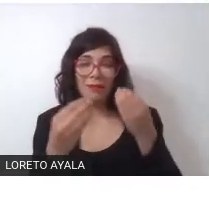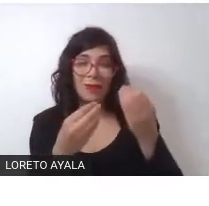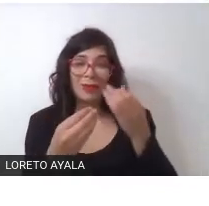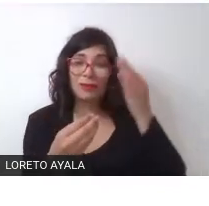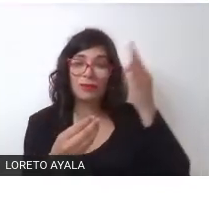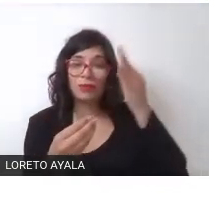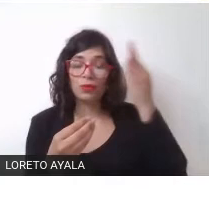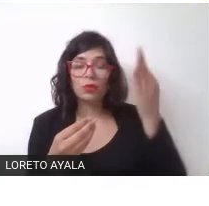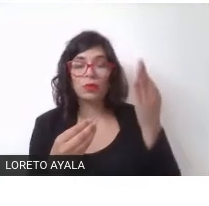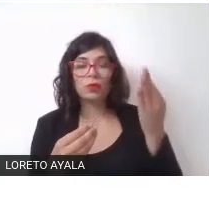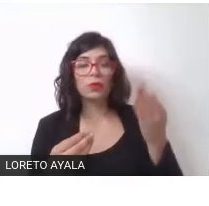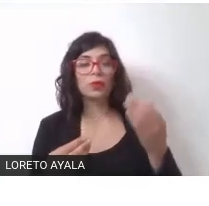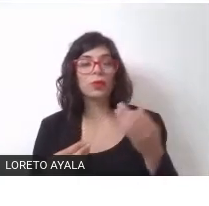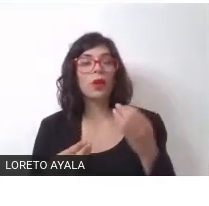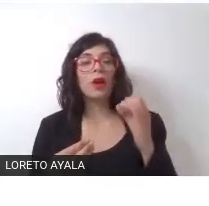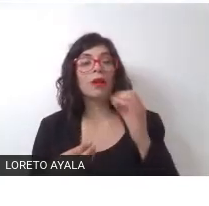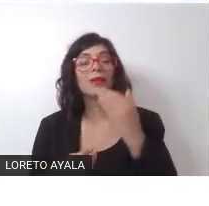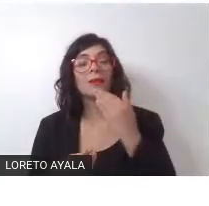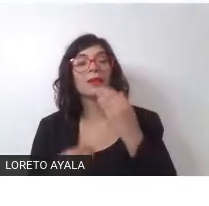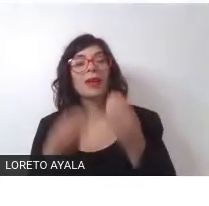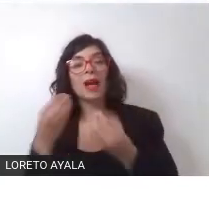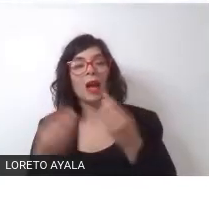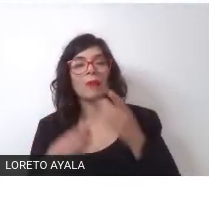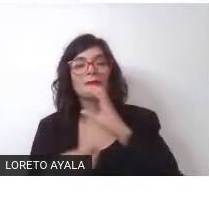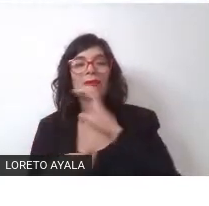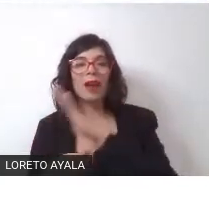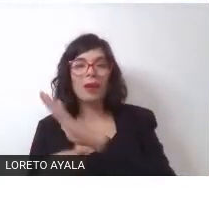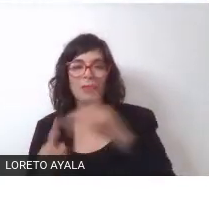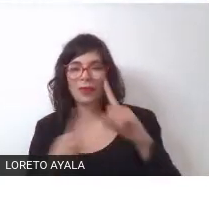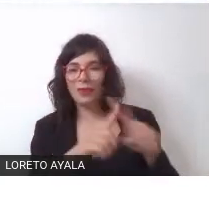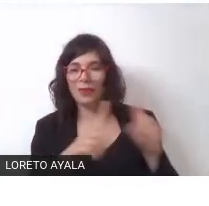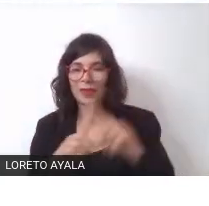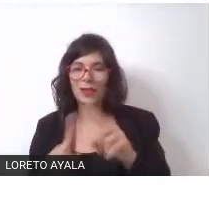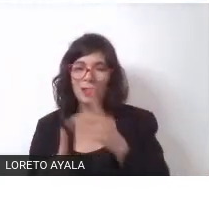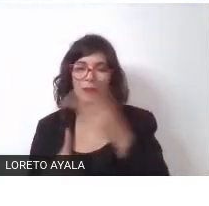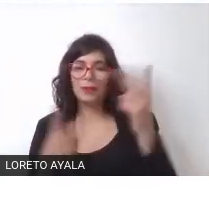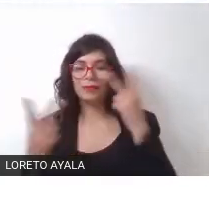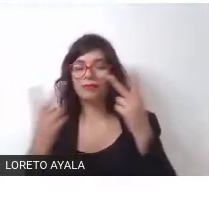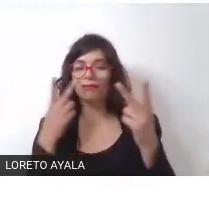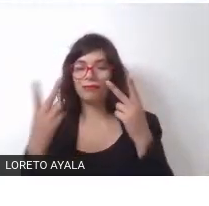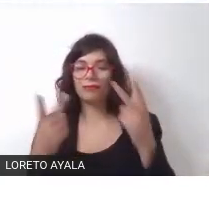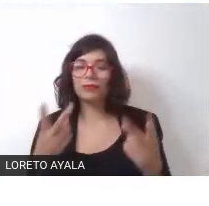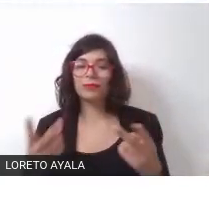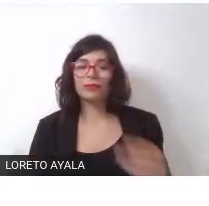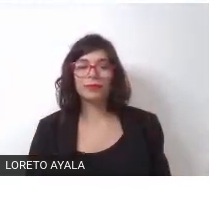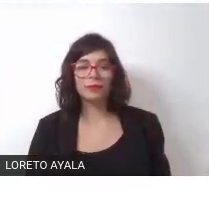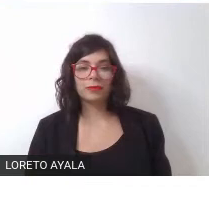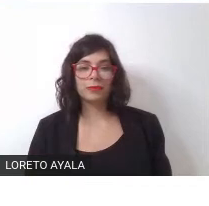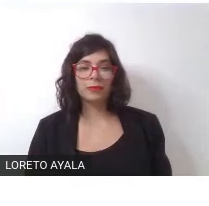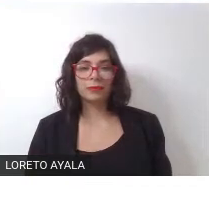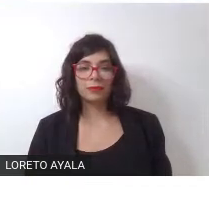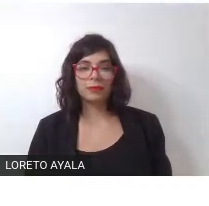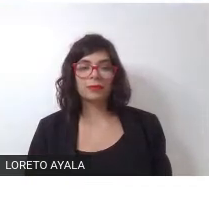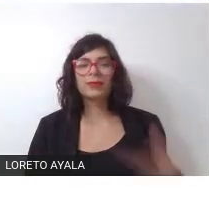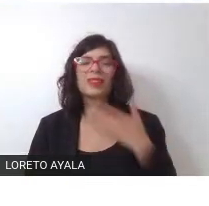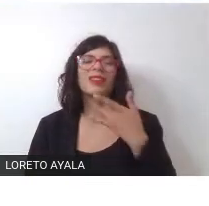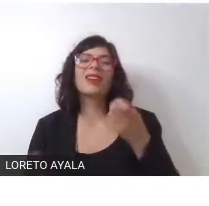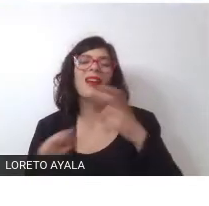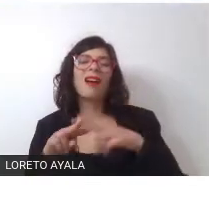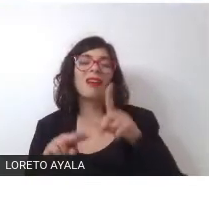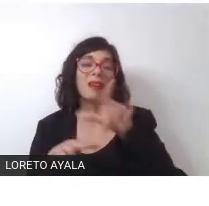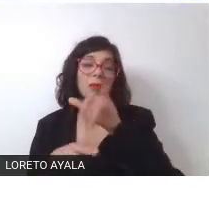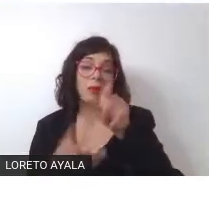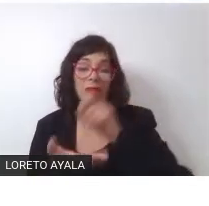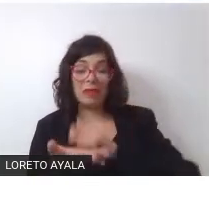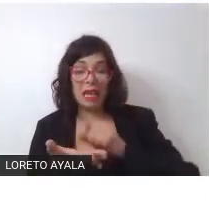urbano y lo que nos pasó en el mundo rural. Entonces, la tarea era... ¿qué haces después de hacer tus